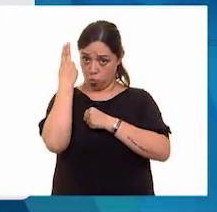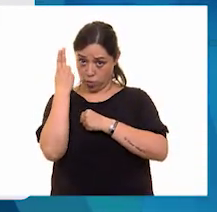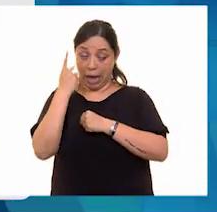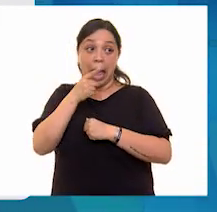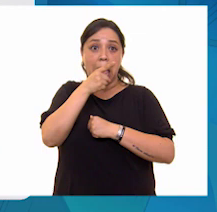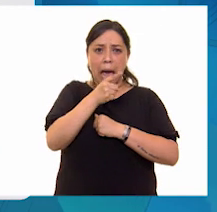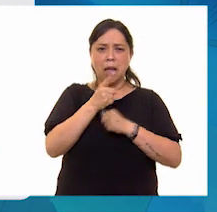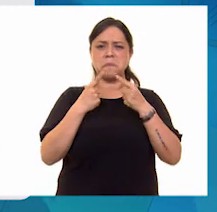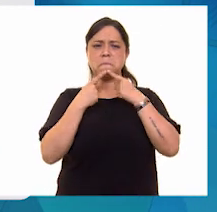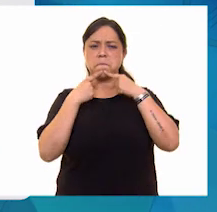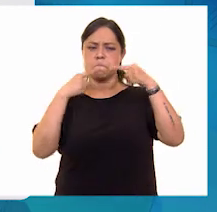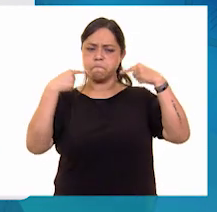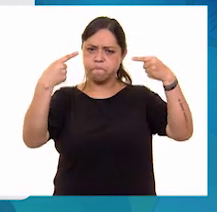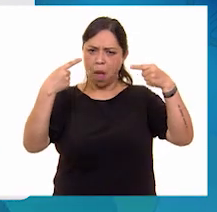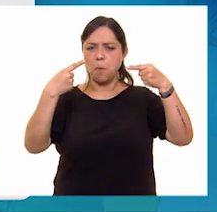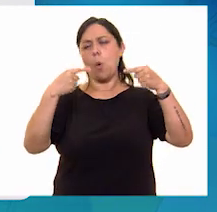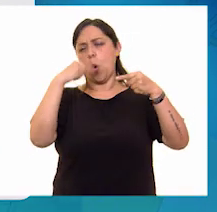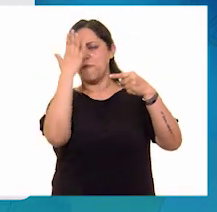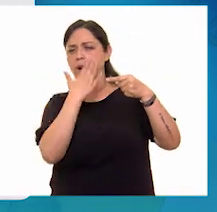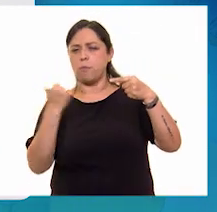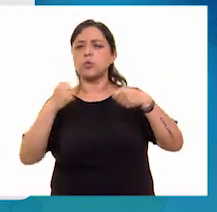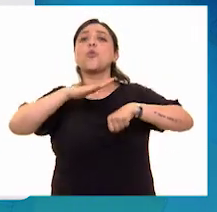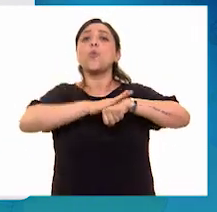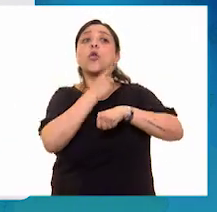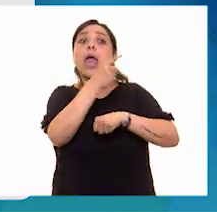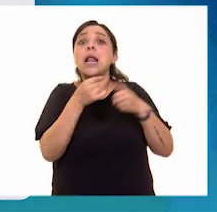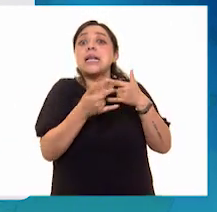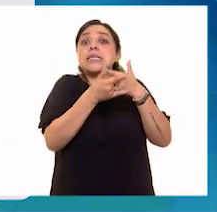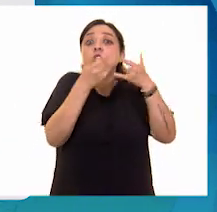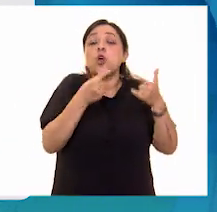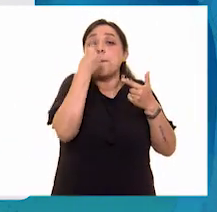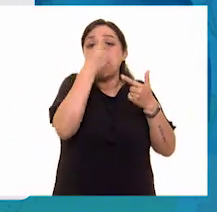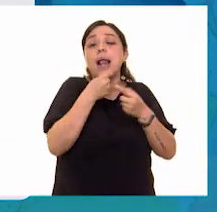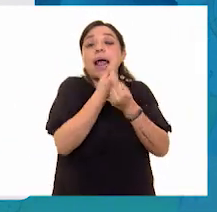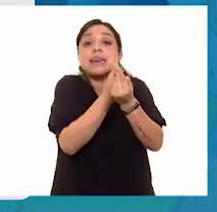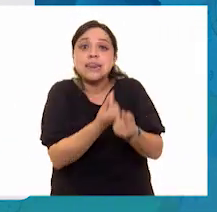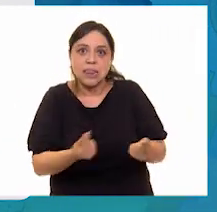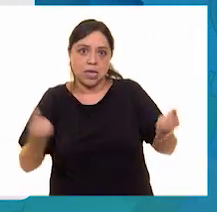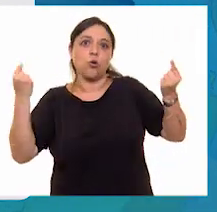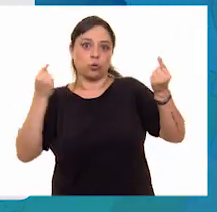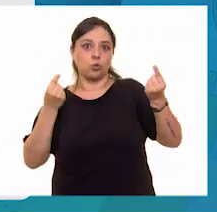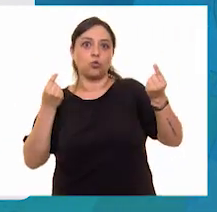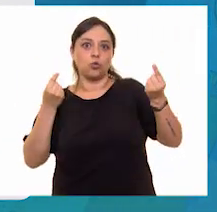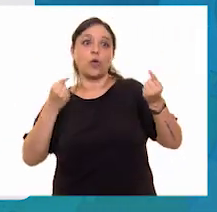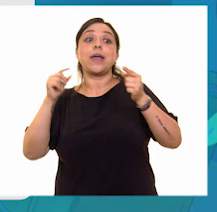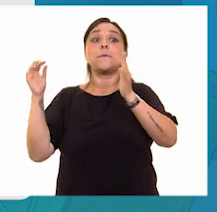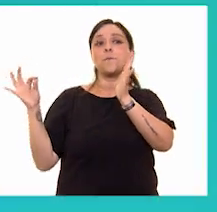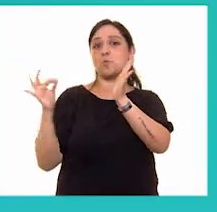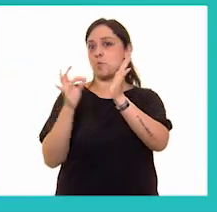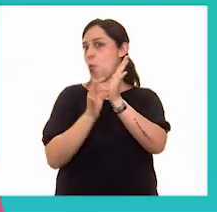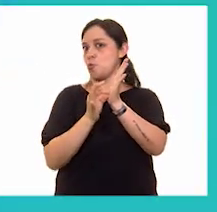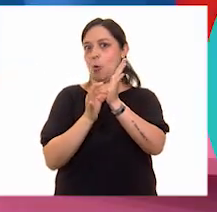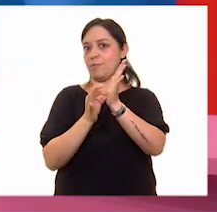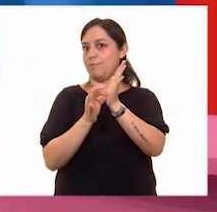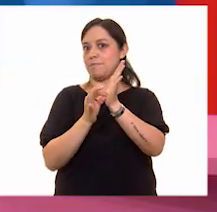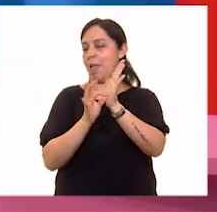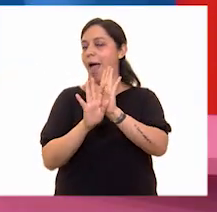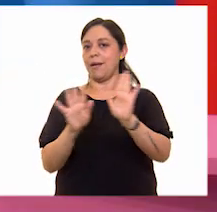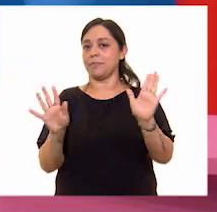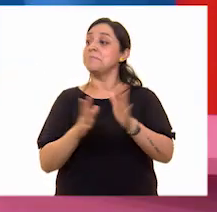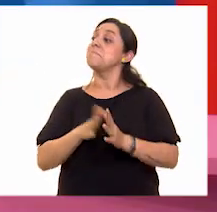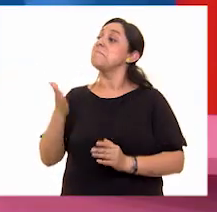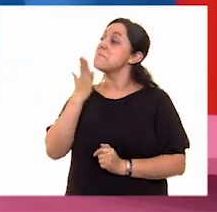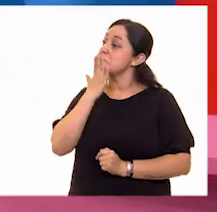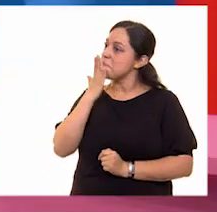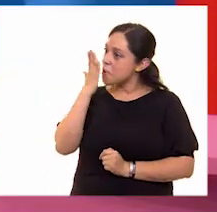escribir cuentos infantiles. Punto y aparte. Oh, muy bien, Raulito, eso está muy bien.